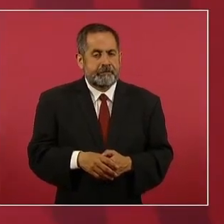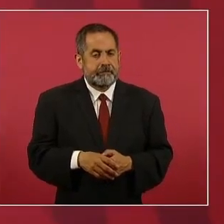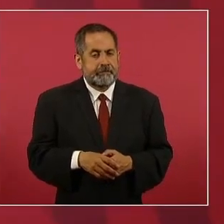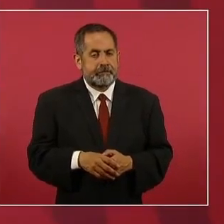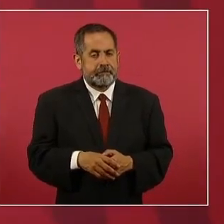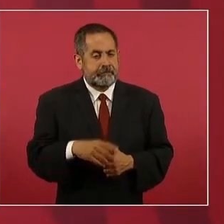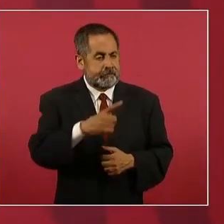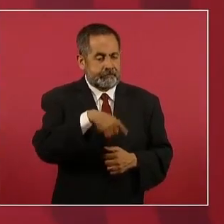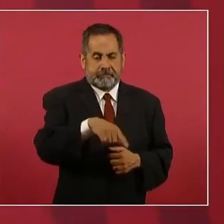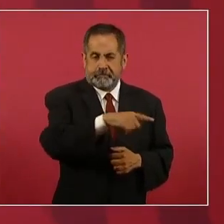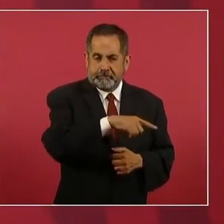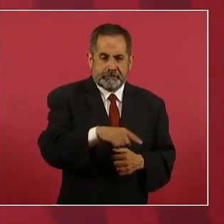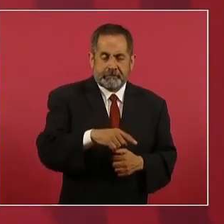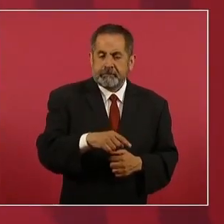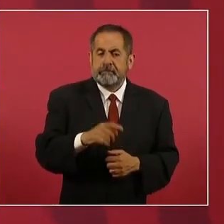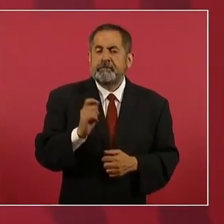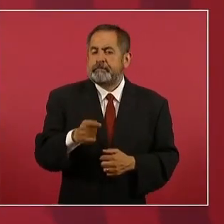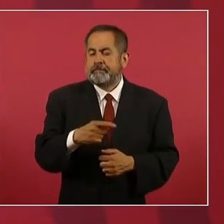de actuar